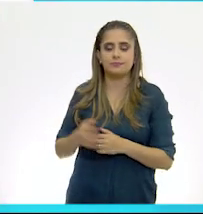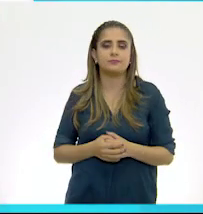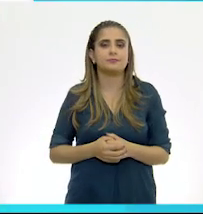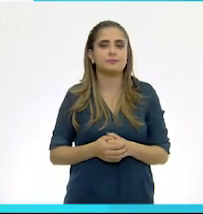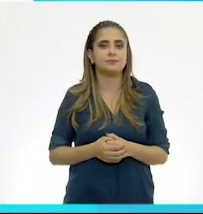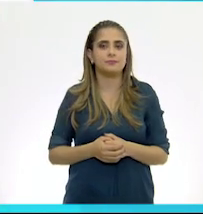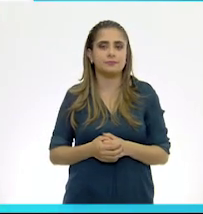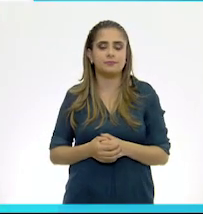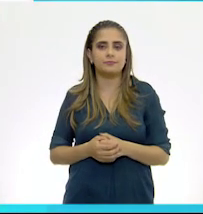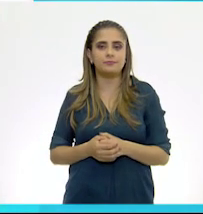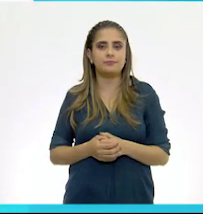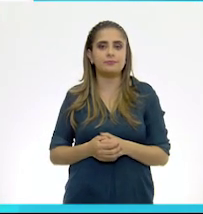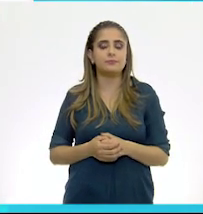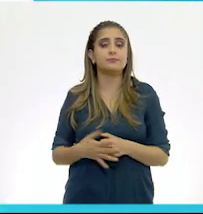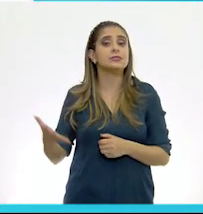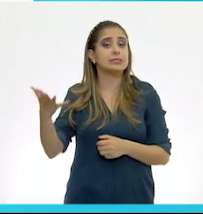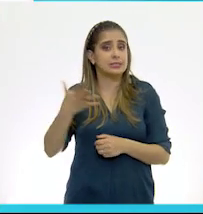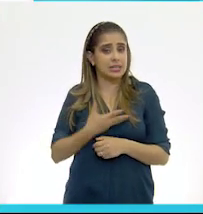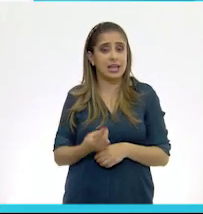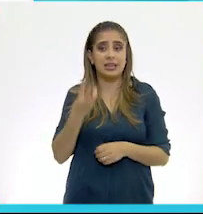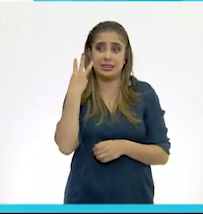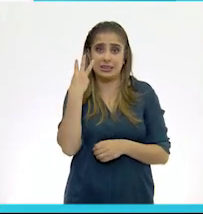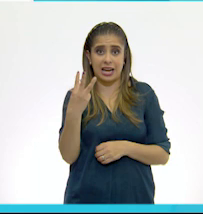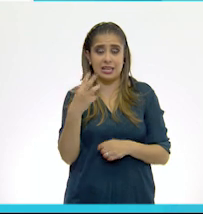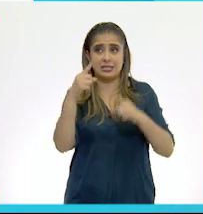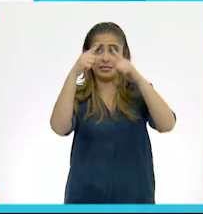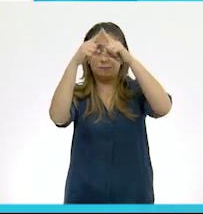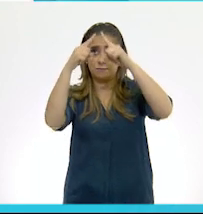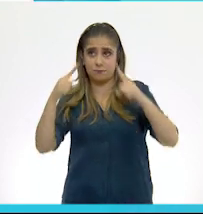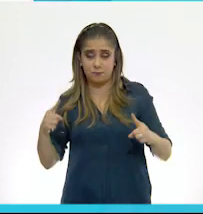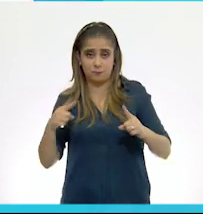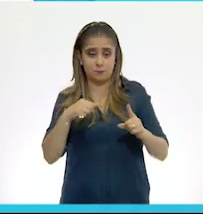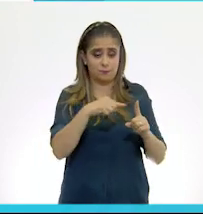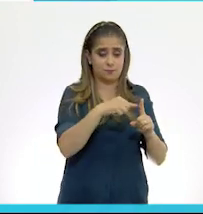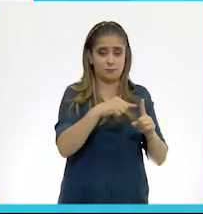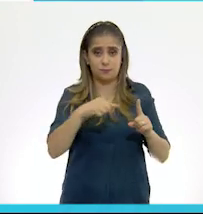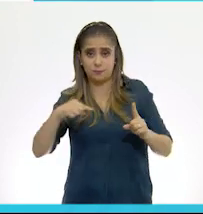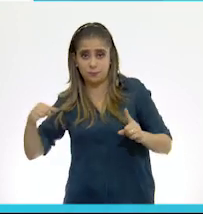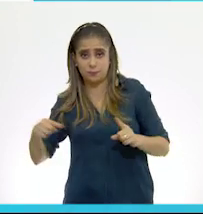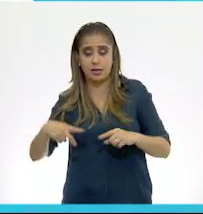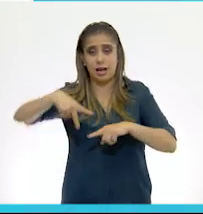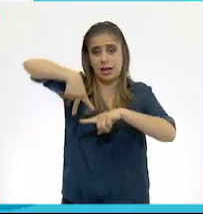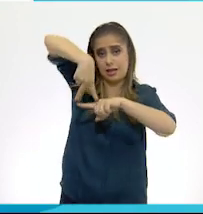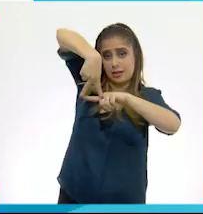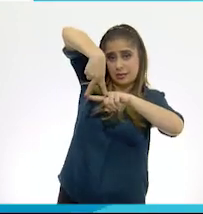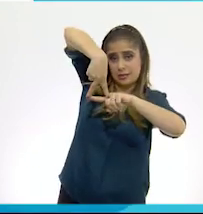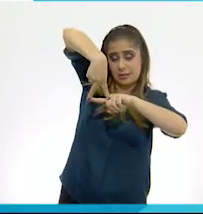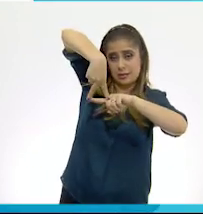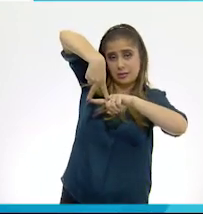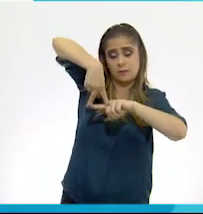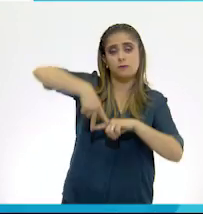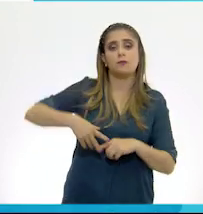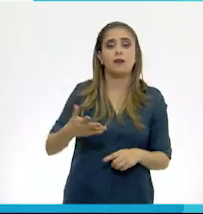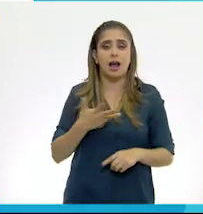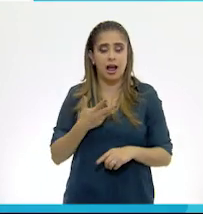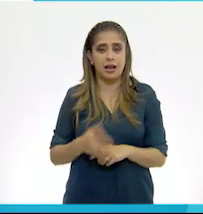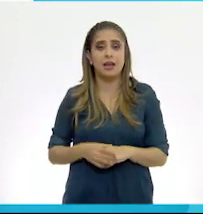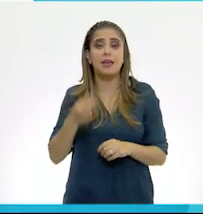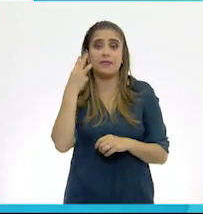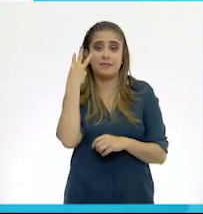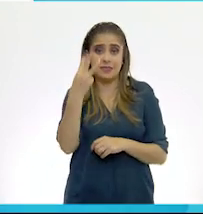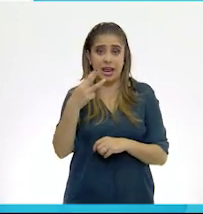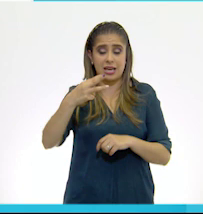dice que tiene tres lados. El triángulo tiene tres lados, tiene